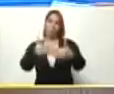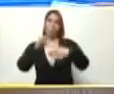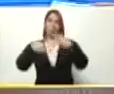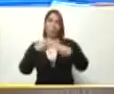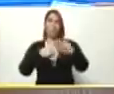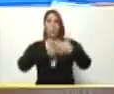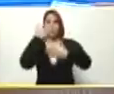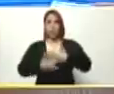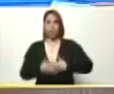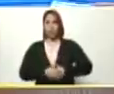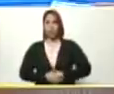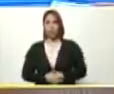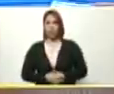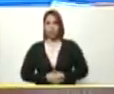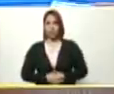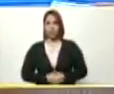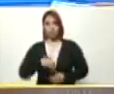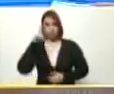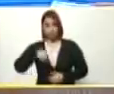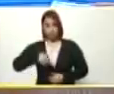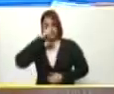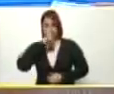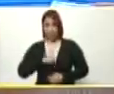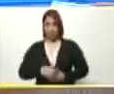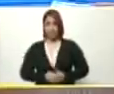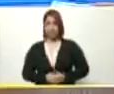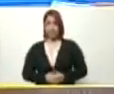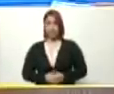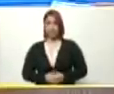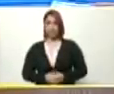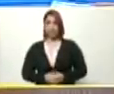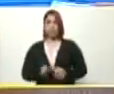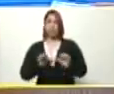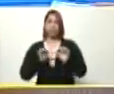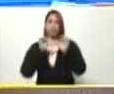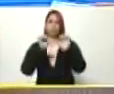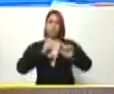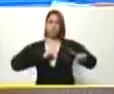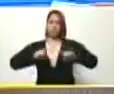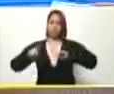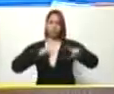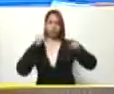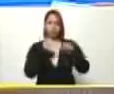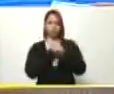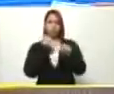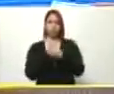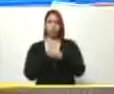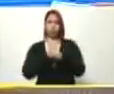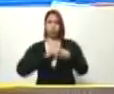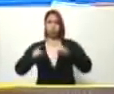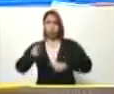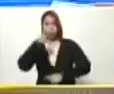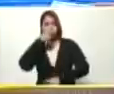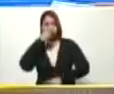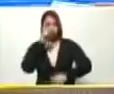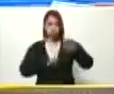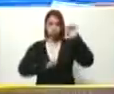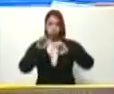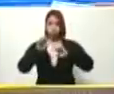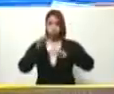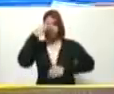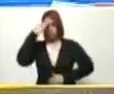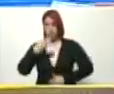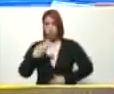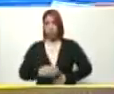proyectos. También este año se continuaron ejecutando las operaciones